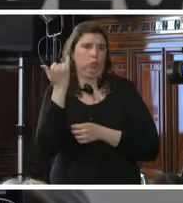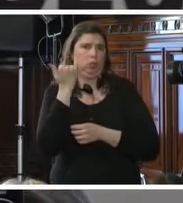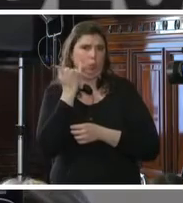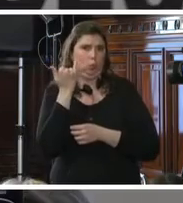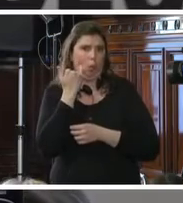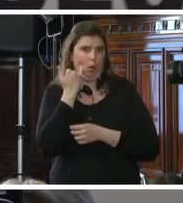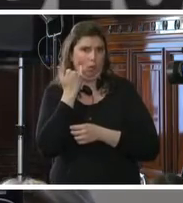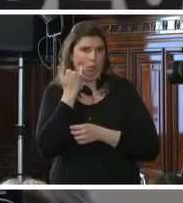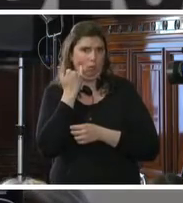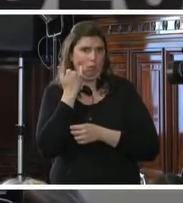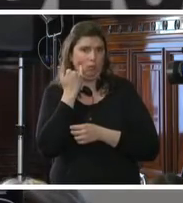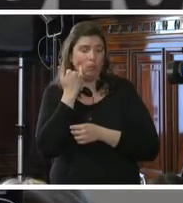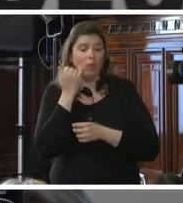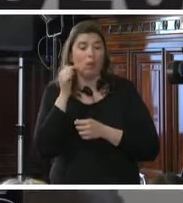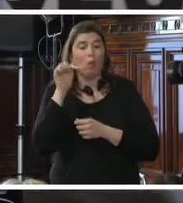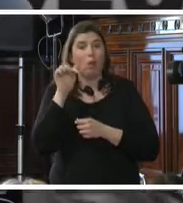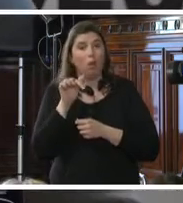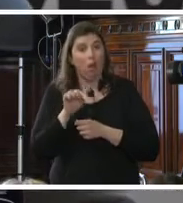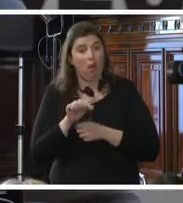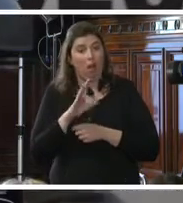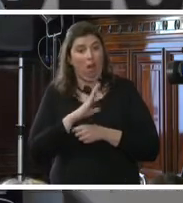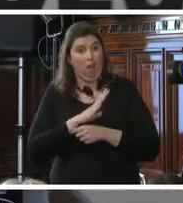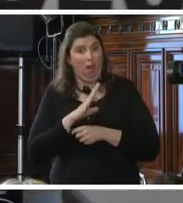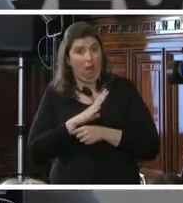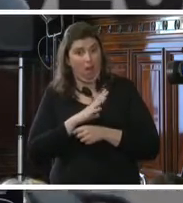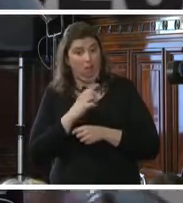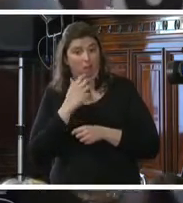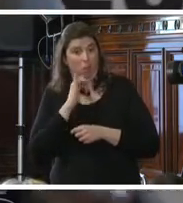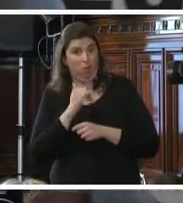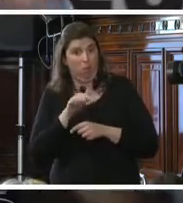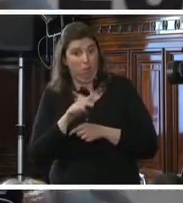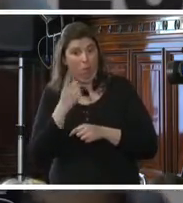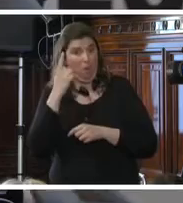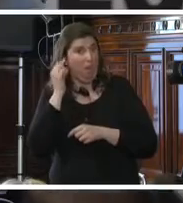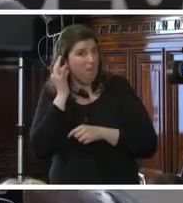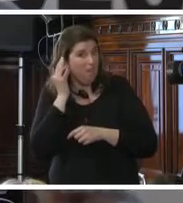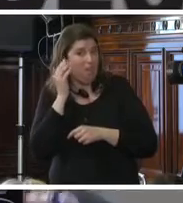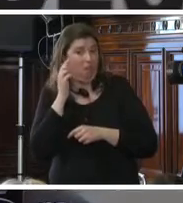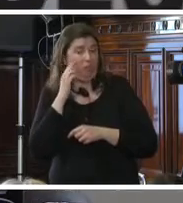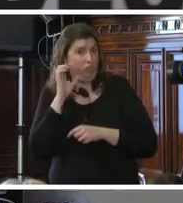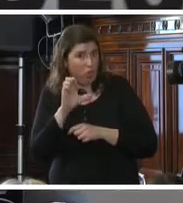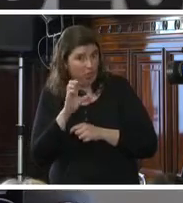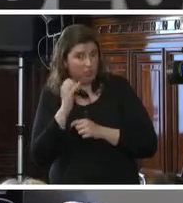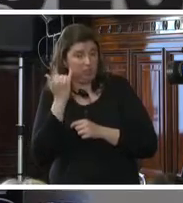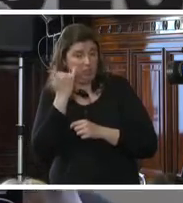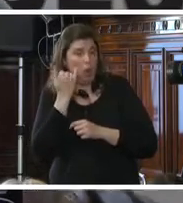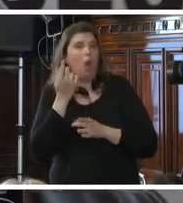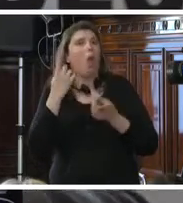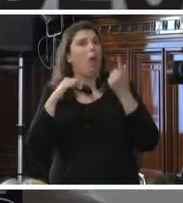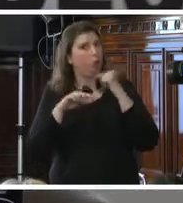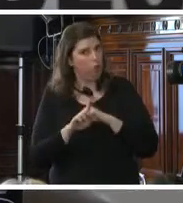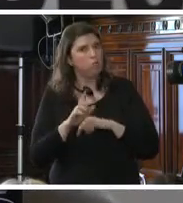sexual. Y que cuando estas circunstancias se den, tengamos todo un aparato que